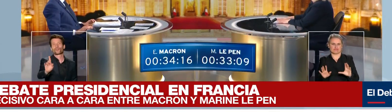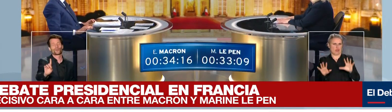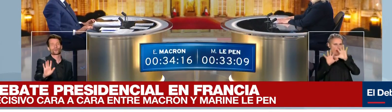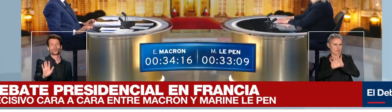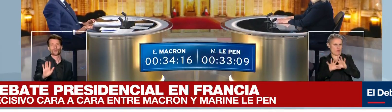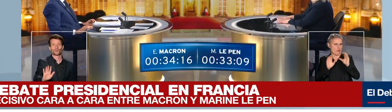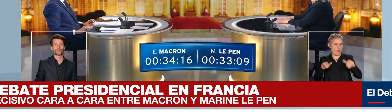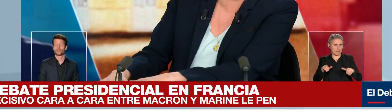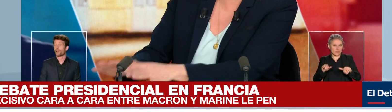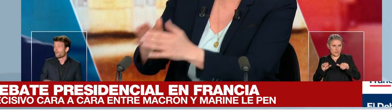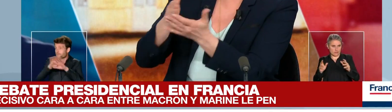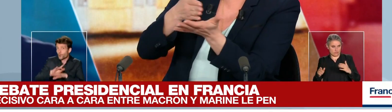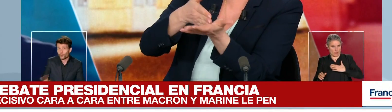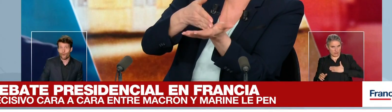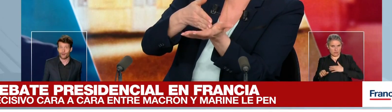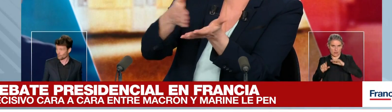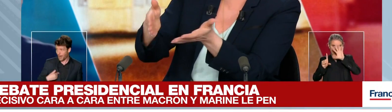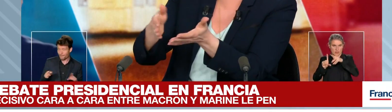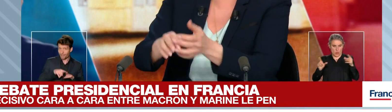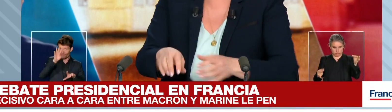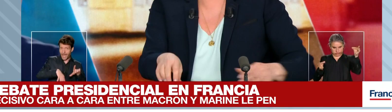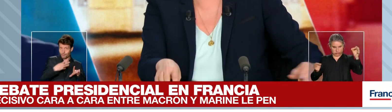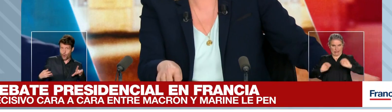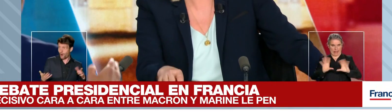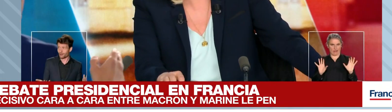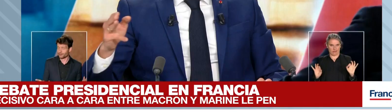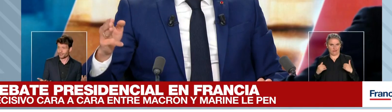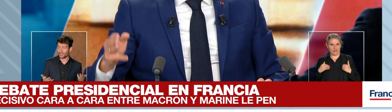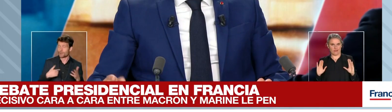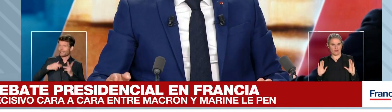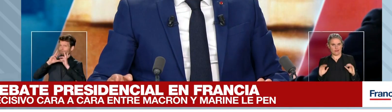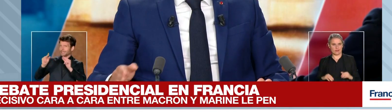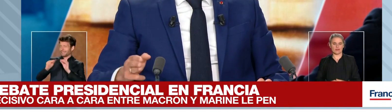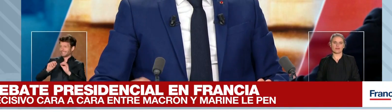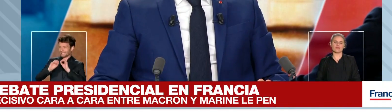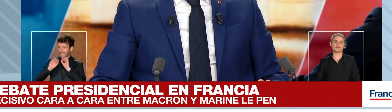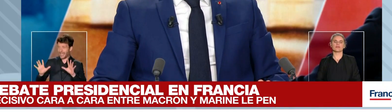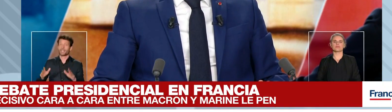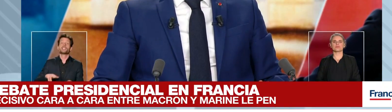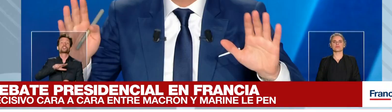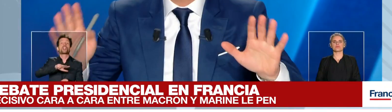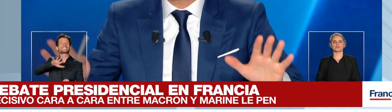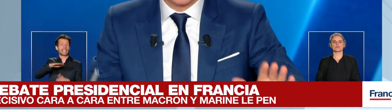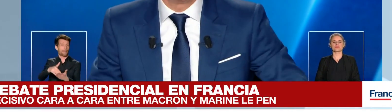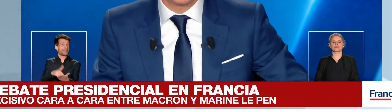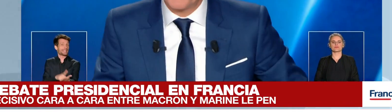Discúlpeme, pero esto es bastante vago. Eso, hay un cuadro que es preciso. Son 4 meses por año.